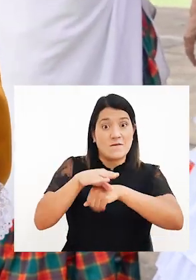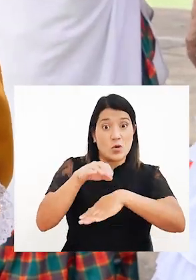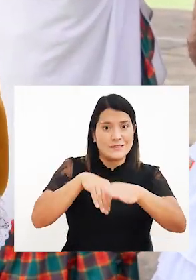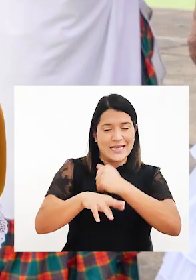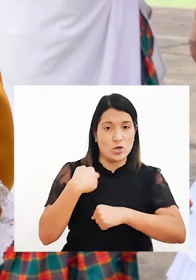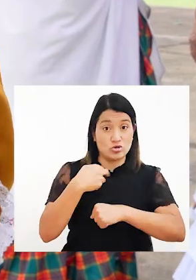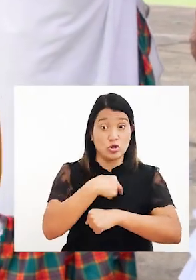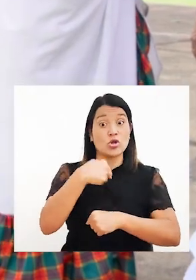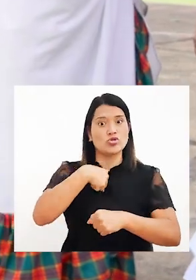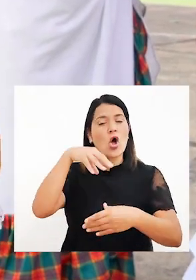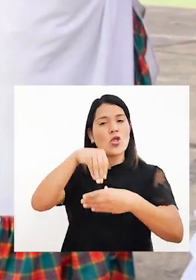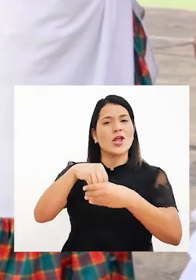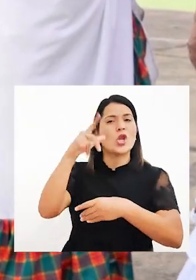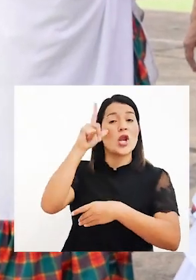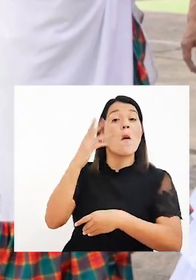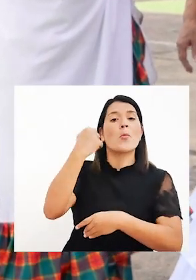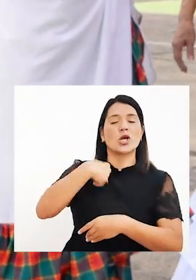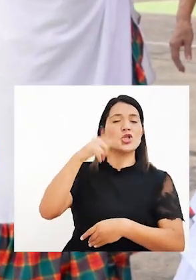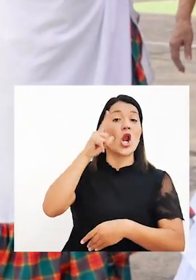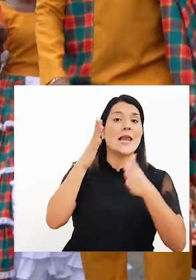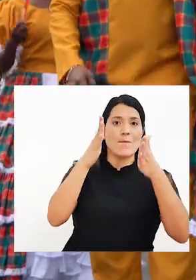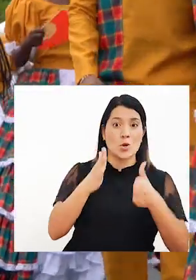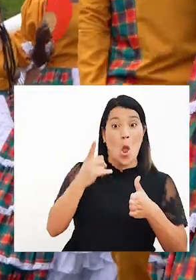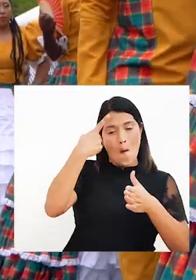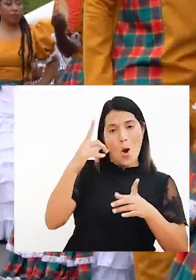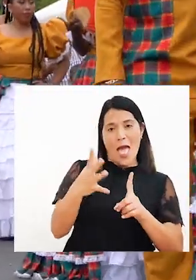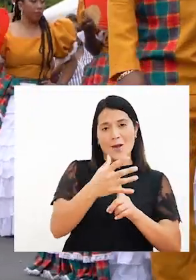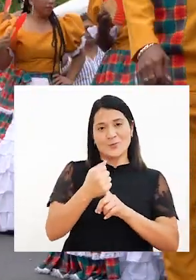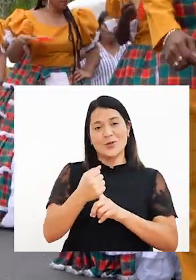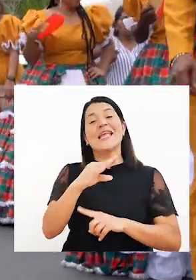Limón porque soy limonense por adopción y por decisión.